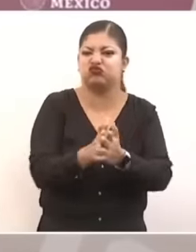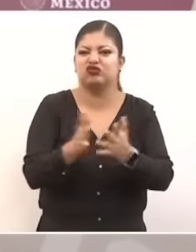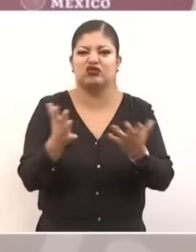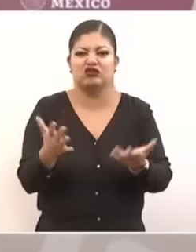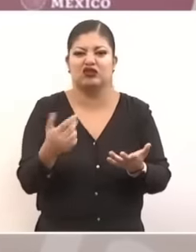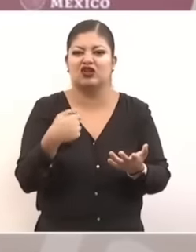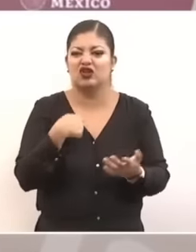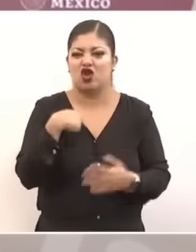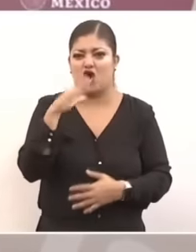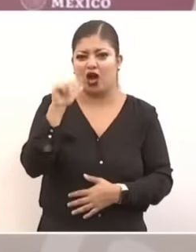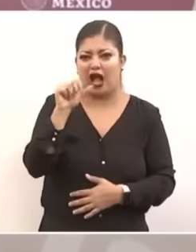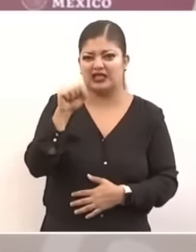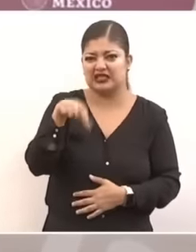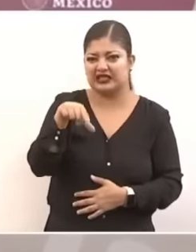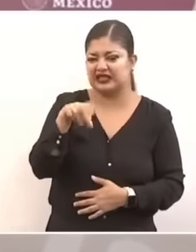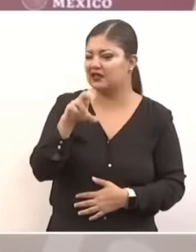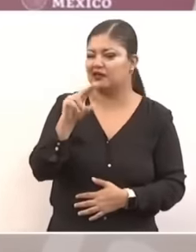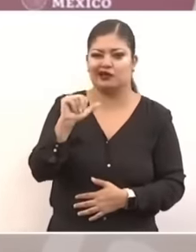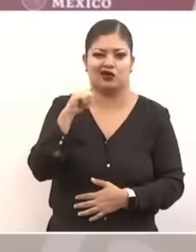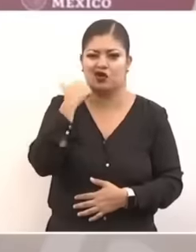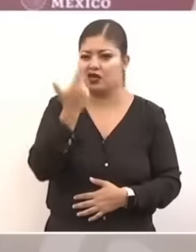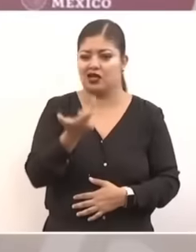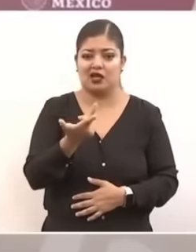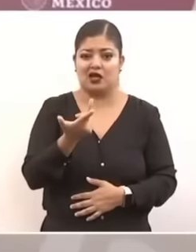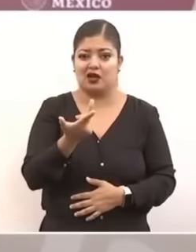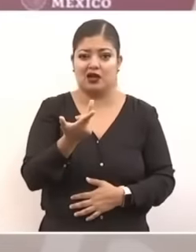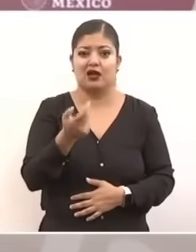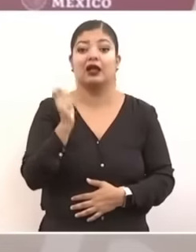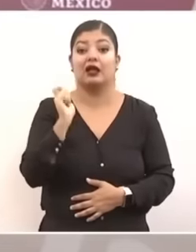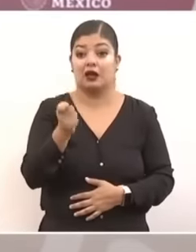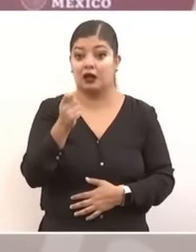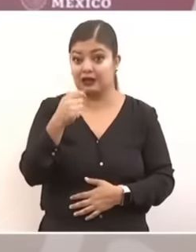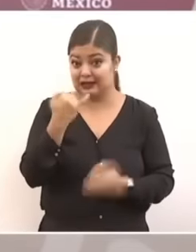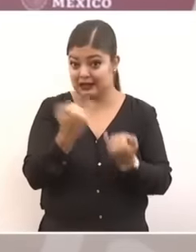cacique. Y otra cosa que aplica a todos: